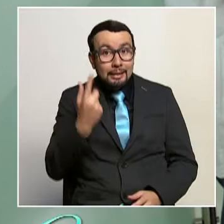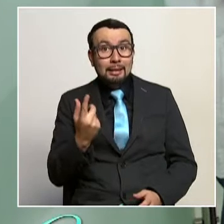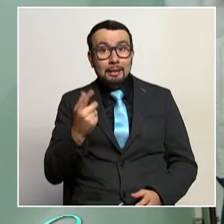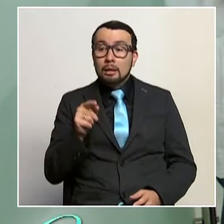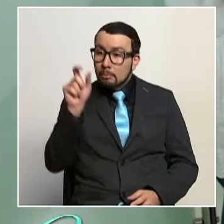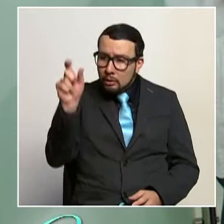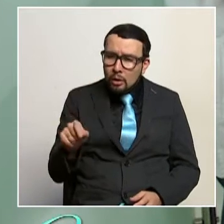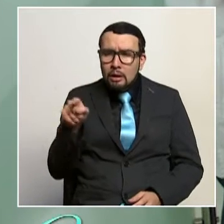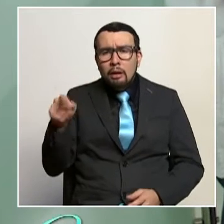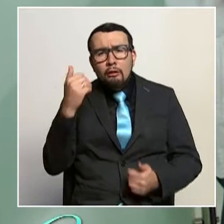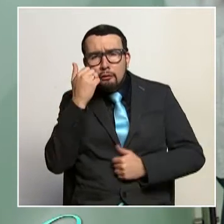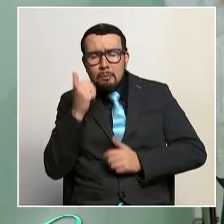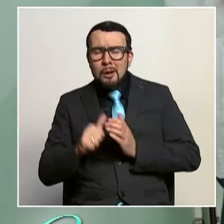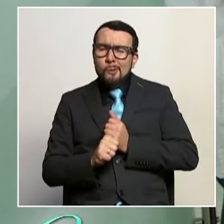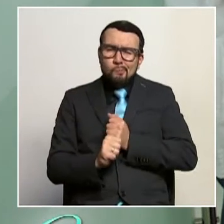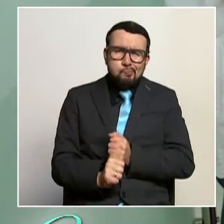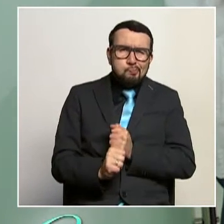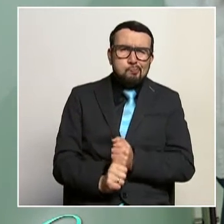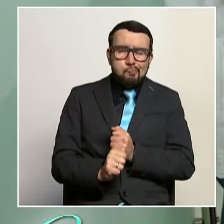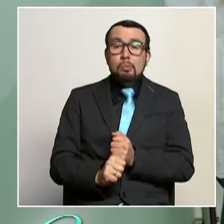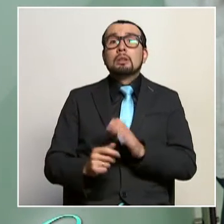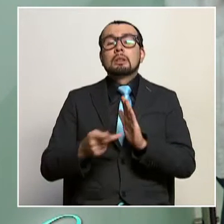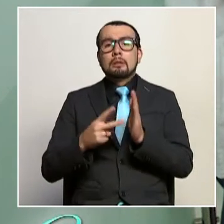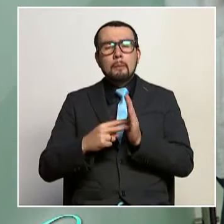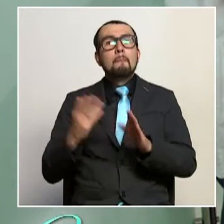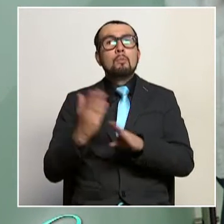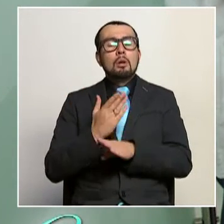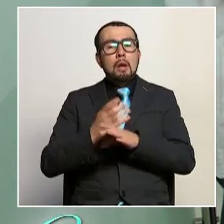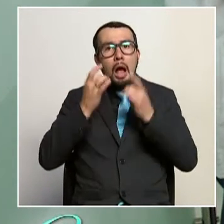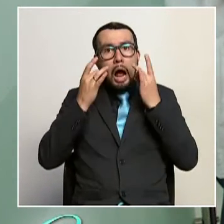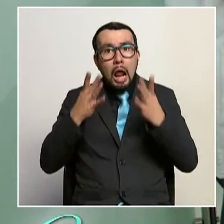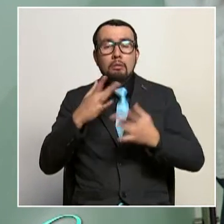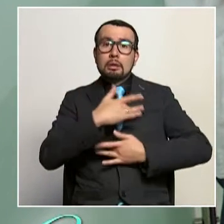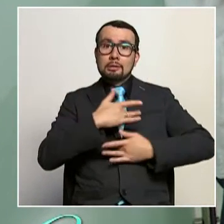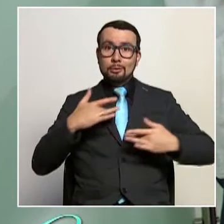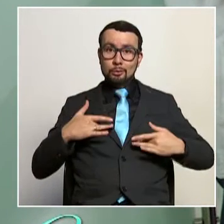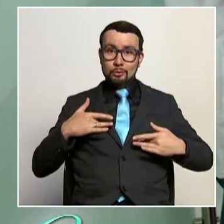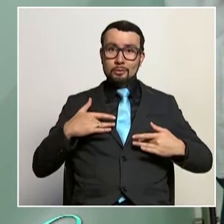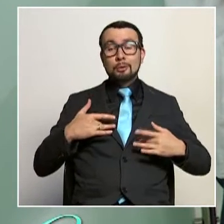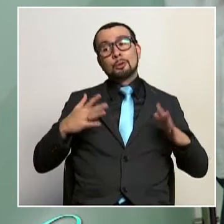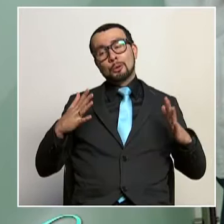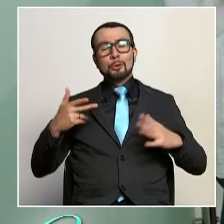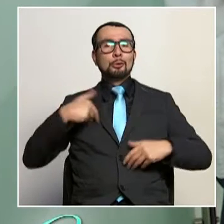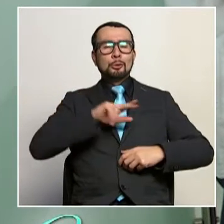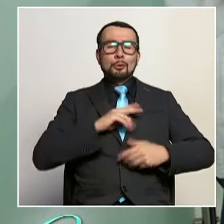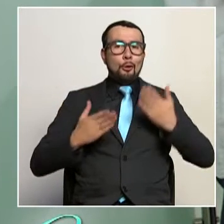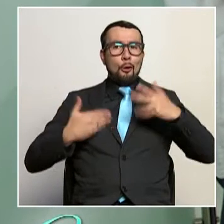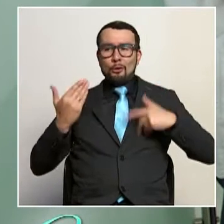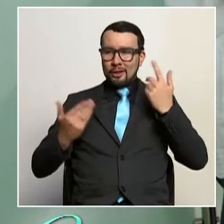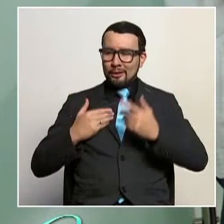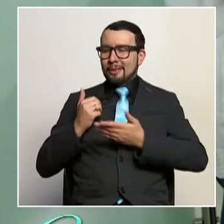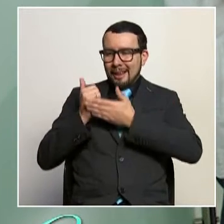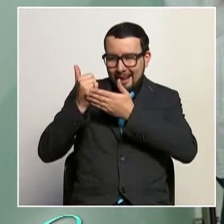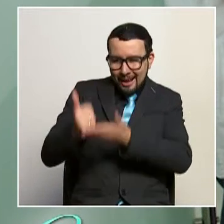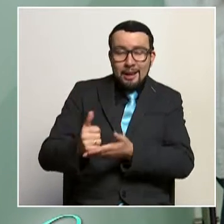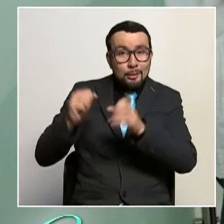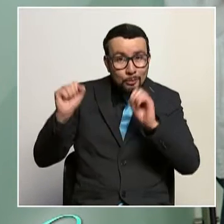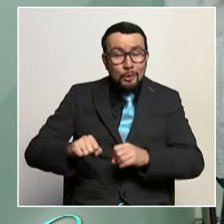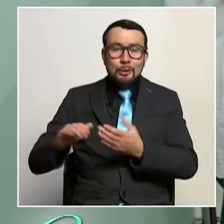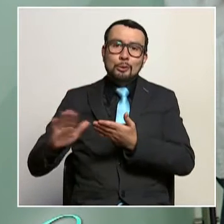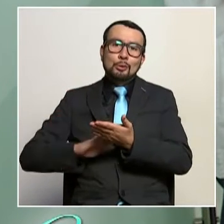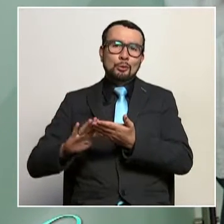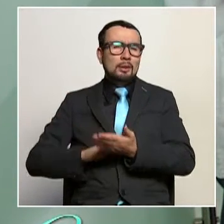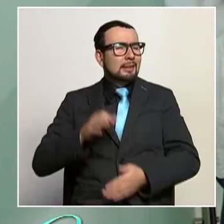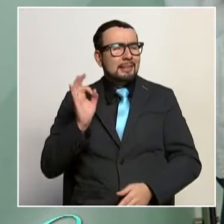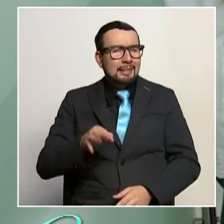problemas de estreñimiento están padeciendo un problema grave de salud. Para nosotros es motivo de mucha alegría estar siempre